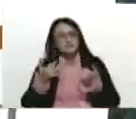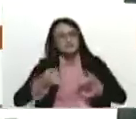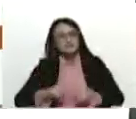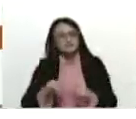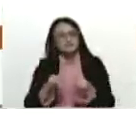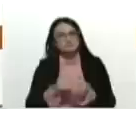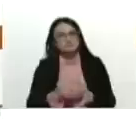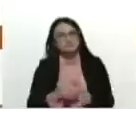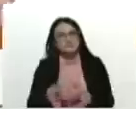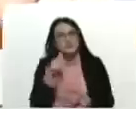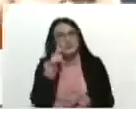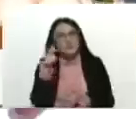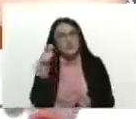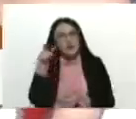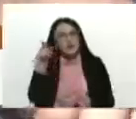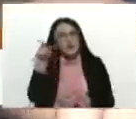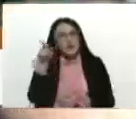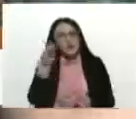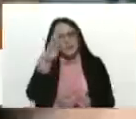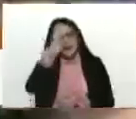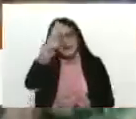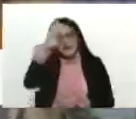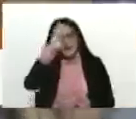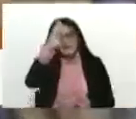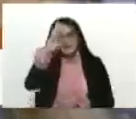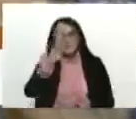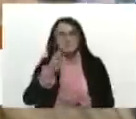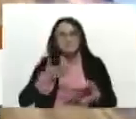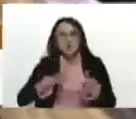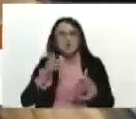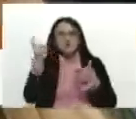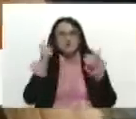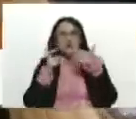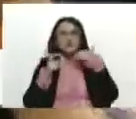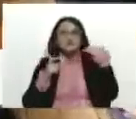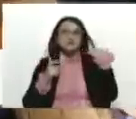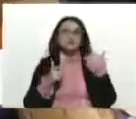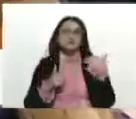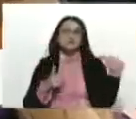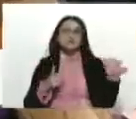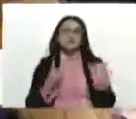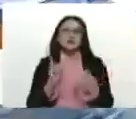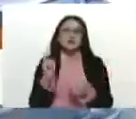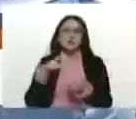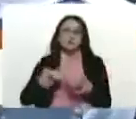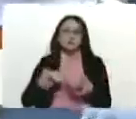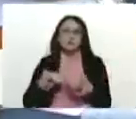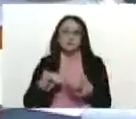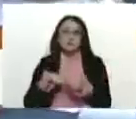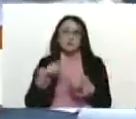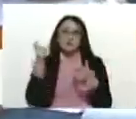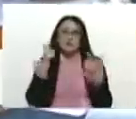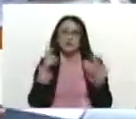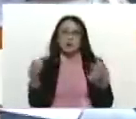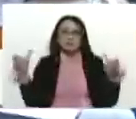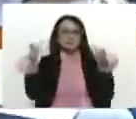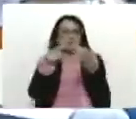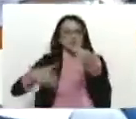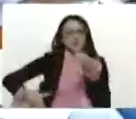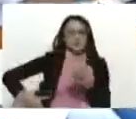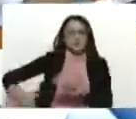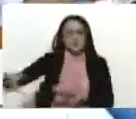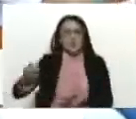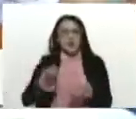allá de un pueblo de sabaneta de barinas no pertenecía al comandante Chávez a las cúpulas